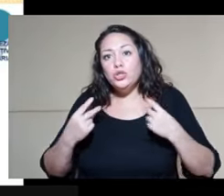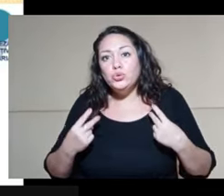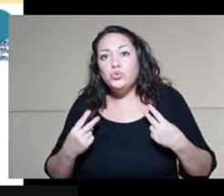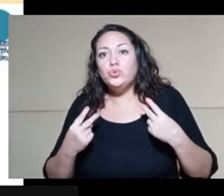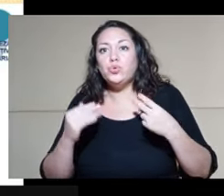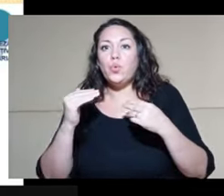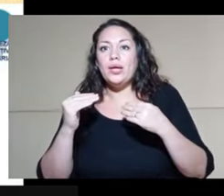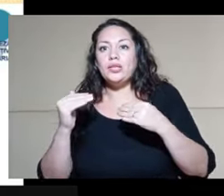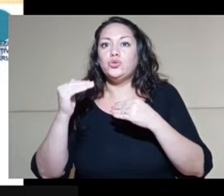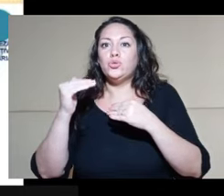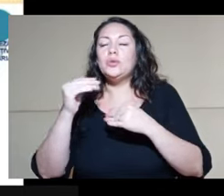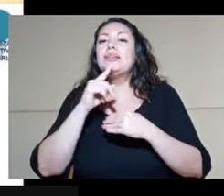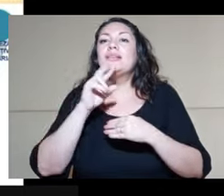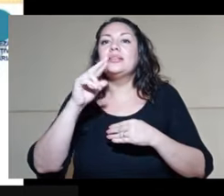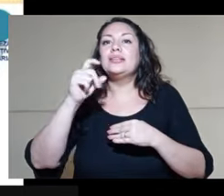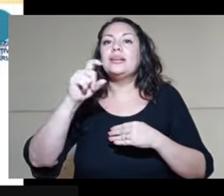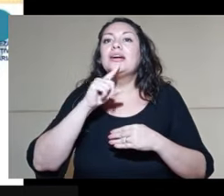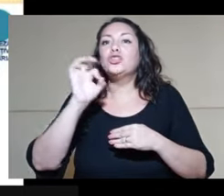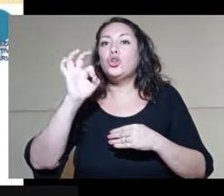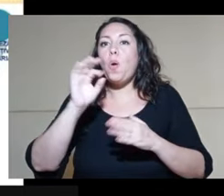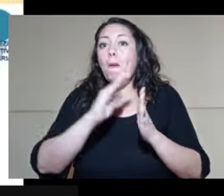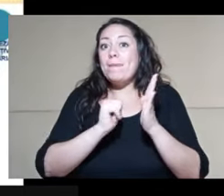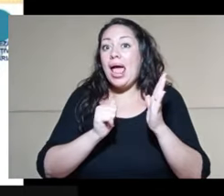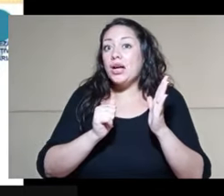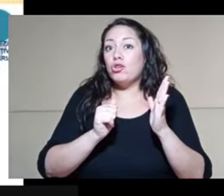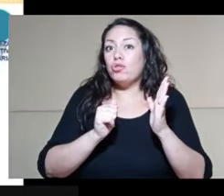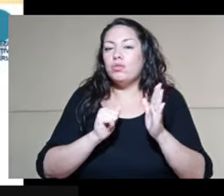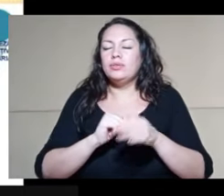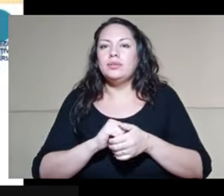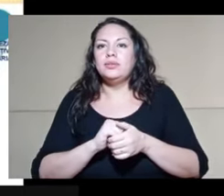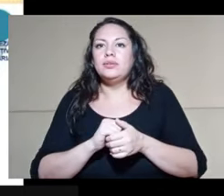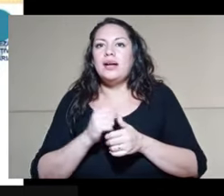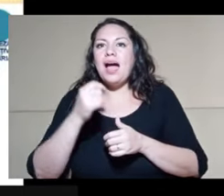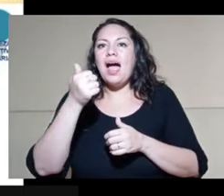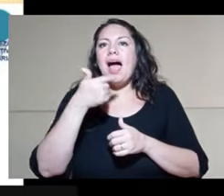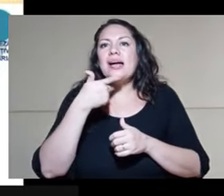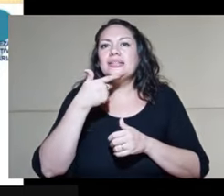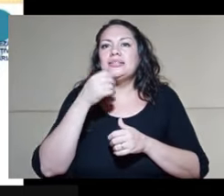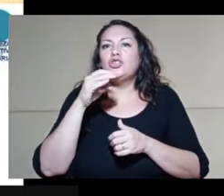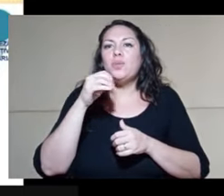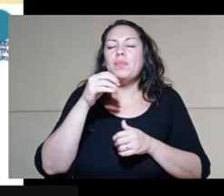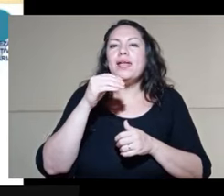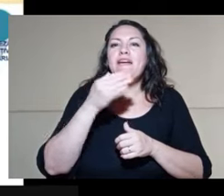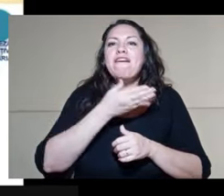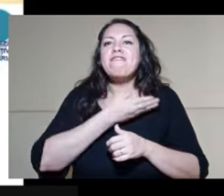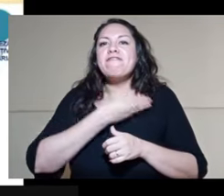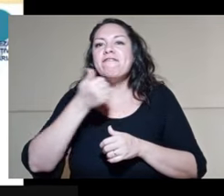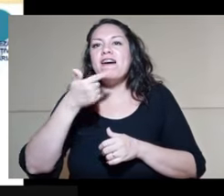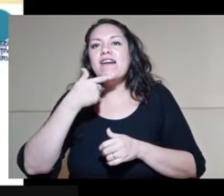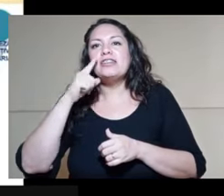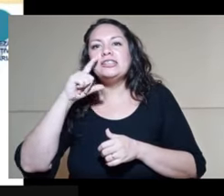y de ahí empieza a subir por el tracto blanco, los haces sensitivos. Ese haz sensitivo se